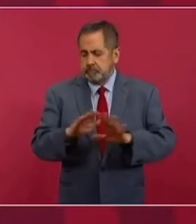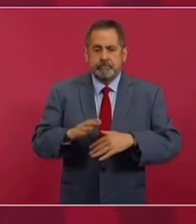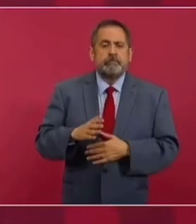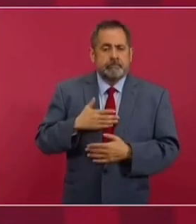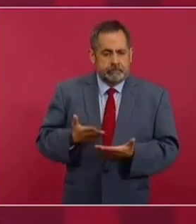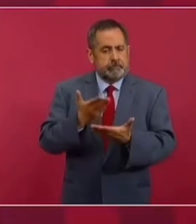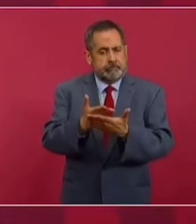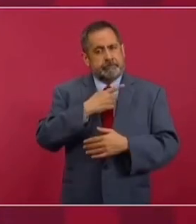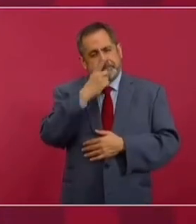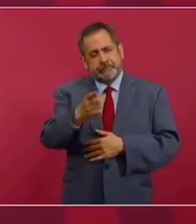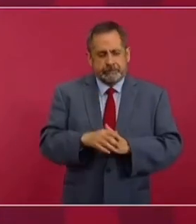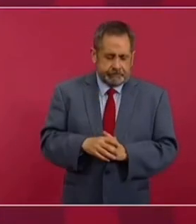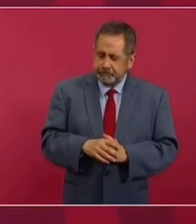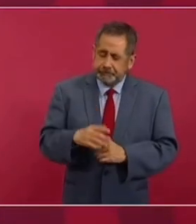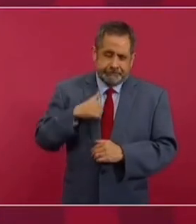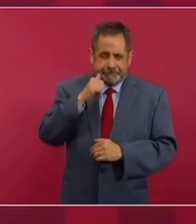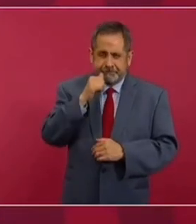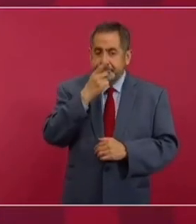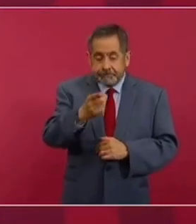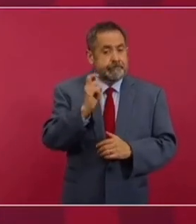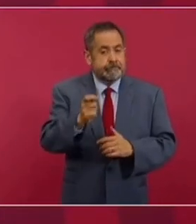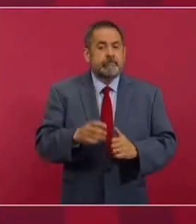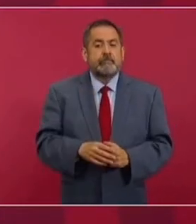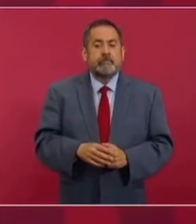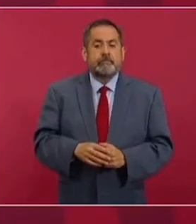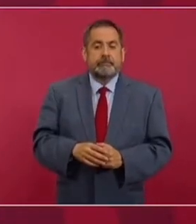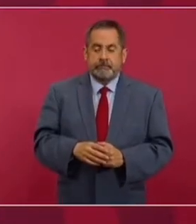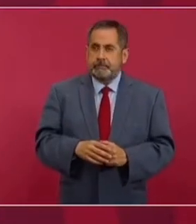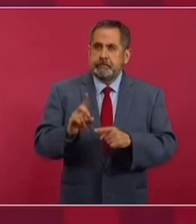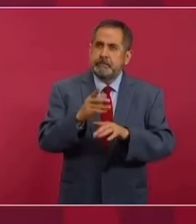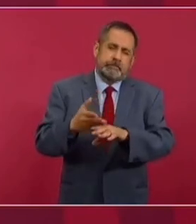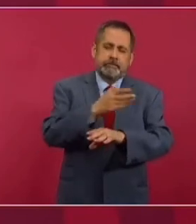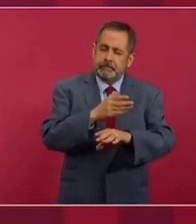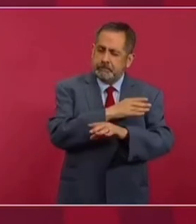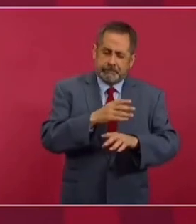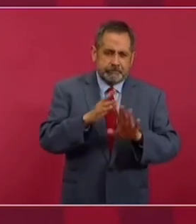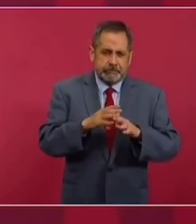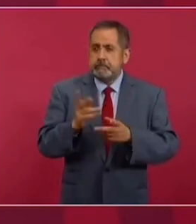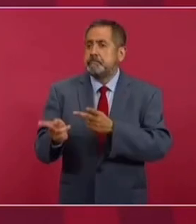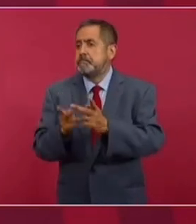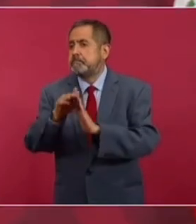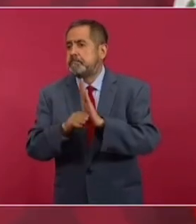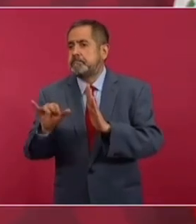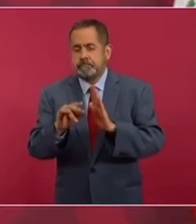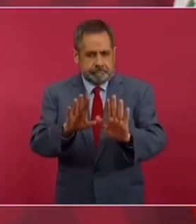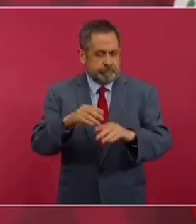planteo es de que desde el principio, desde antes pues, de la consulta,